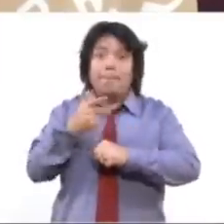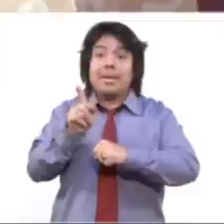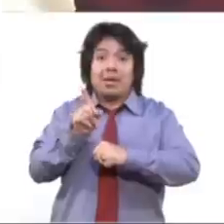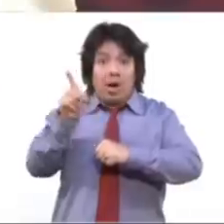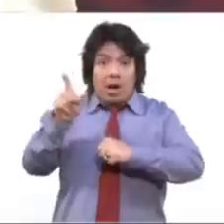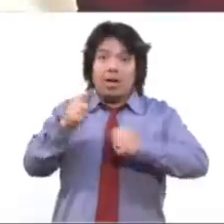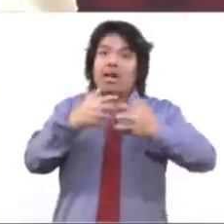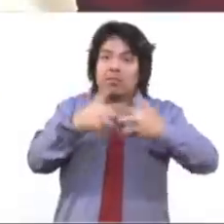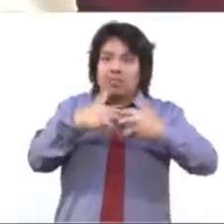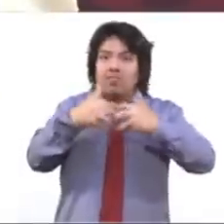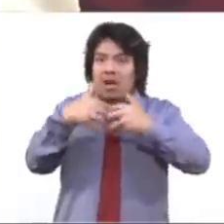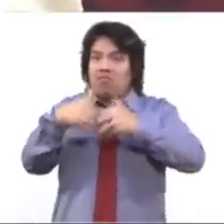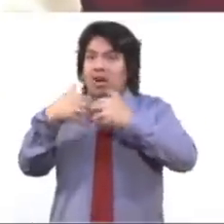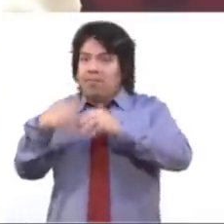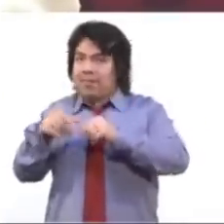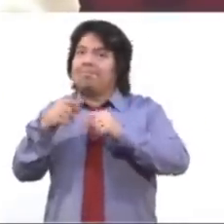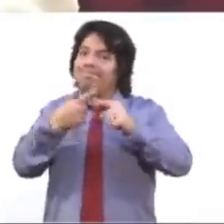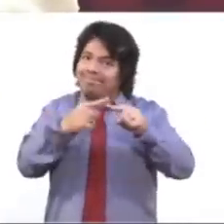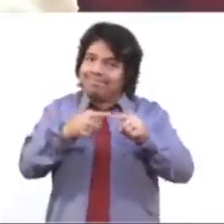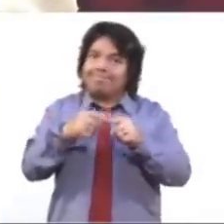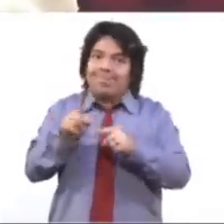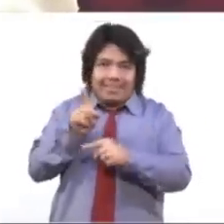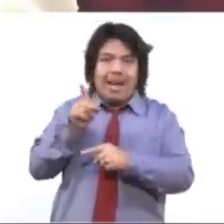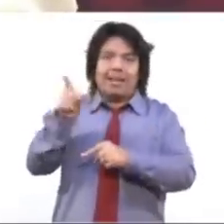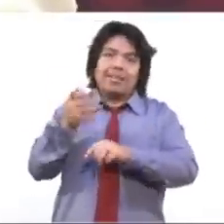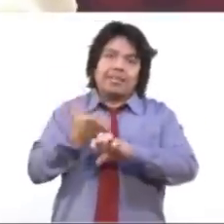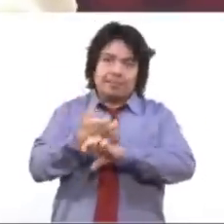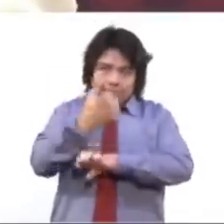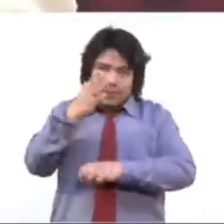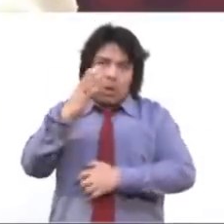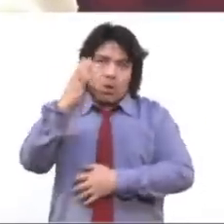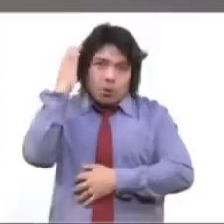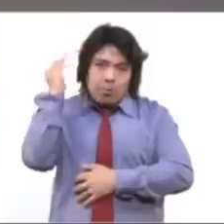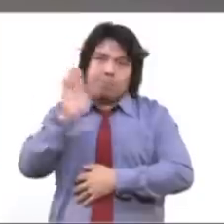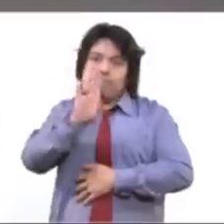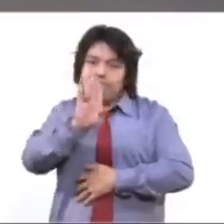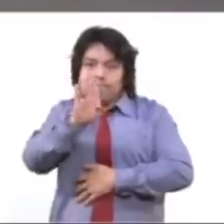empresas que tienen su domicilio fiscal en el estado de Morelos.